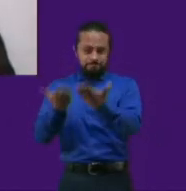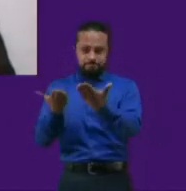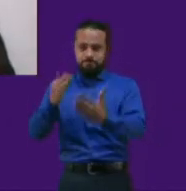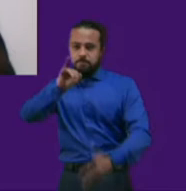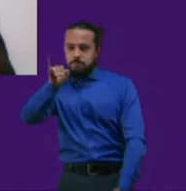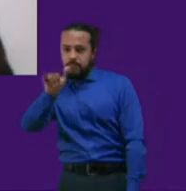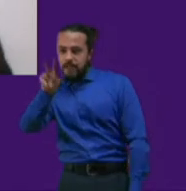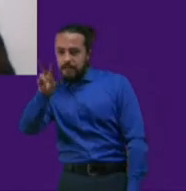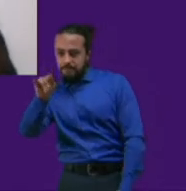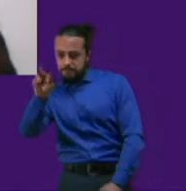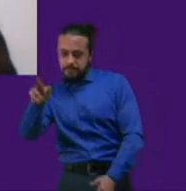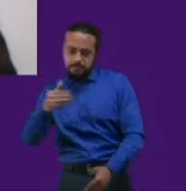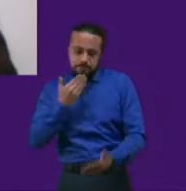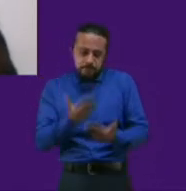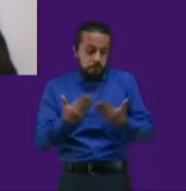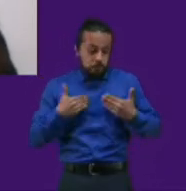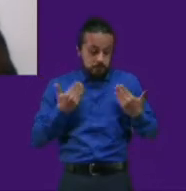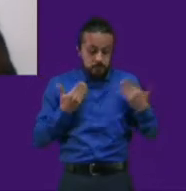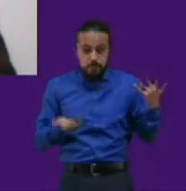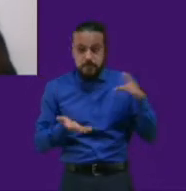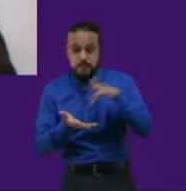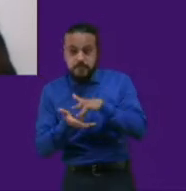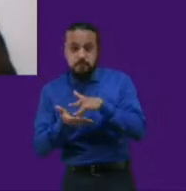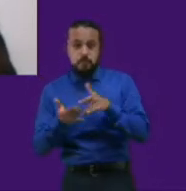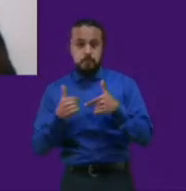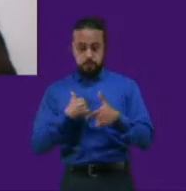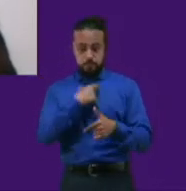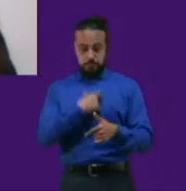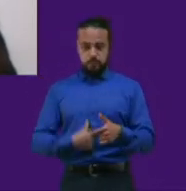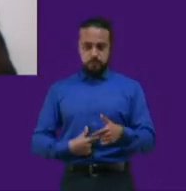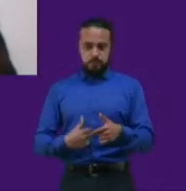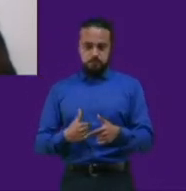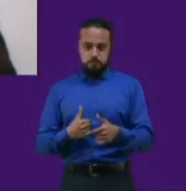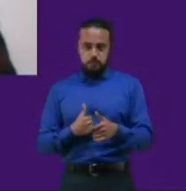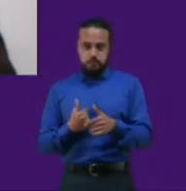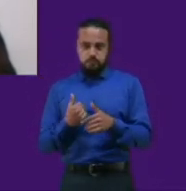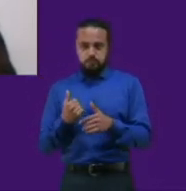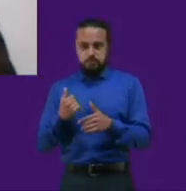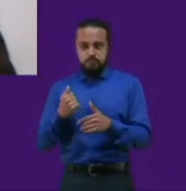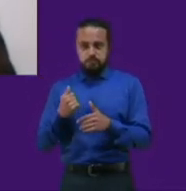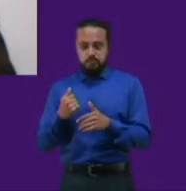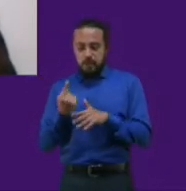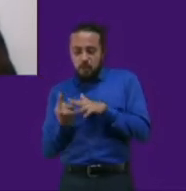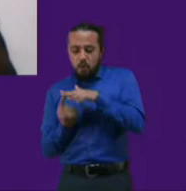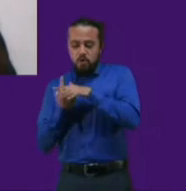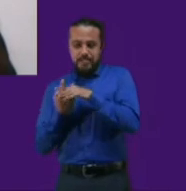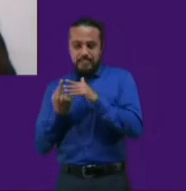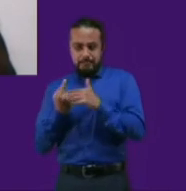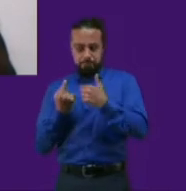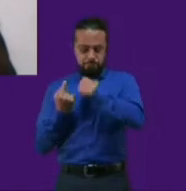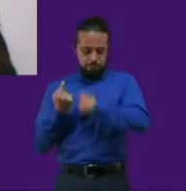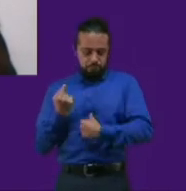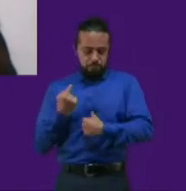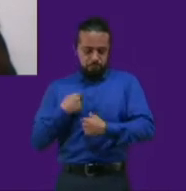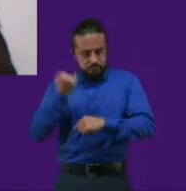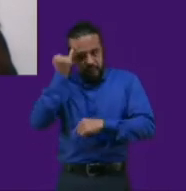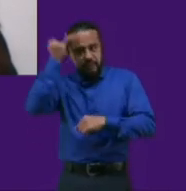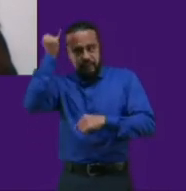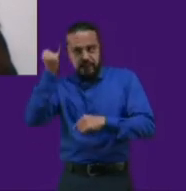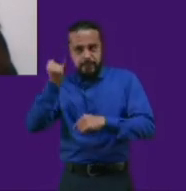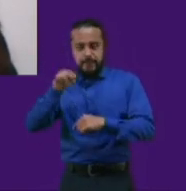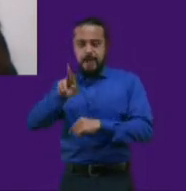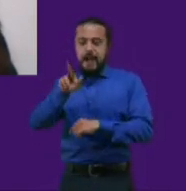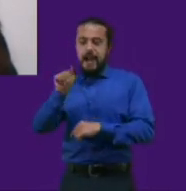estar con ustedes. Bueno, yo soy uno de los fundadores de Rappi y lo que estamos haciendo en Rappi es